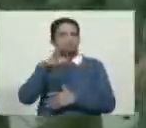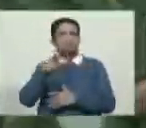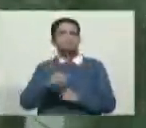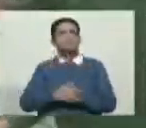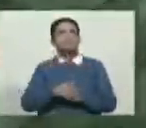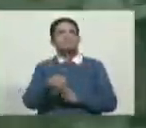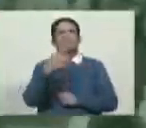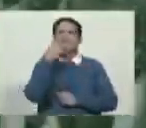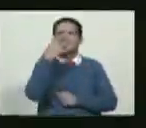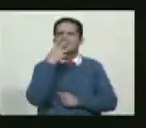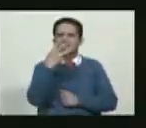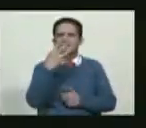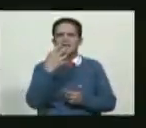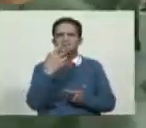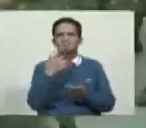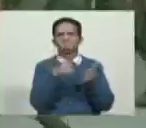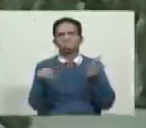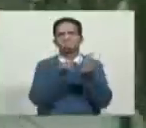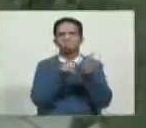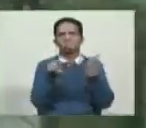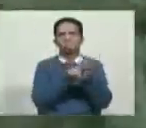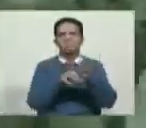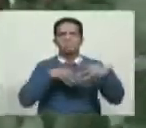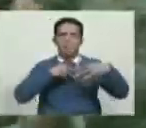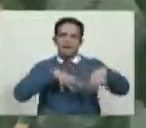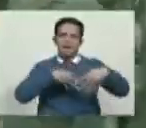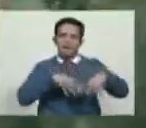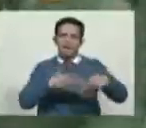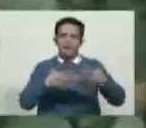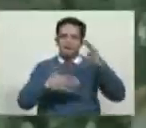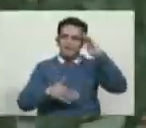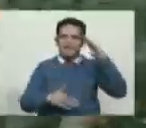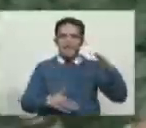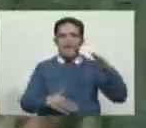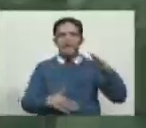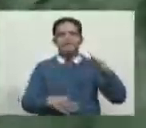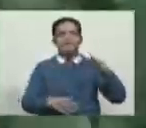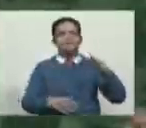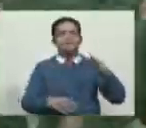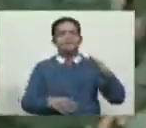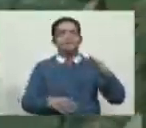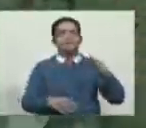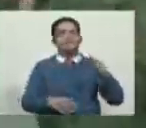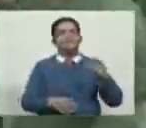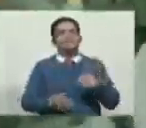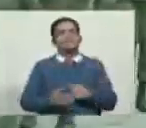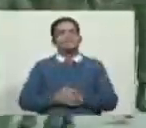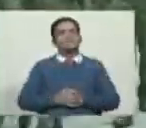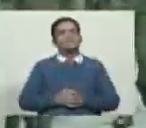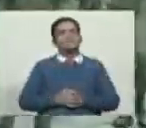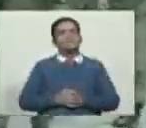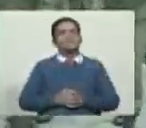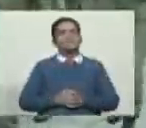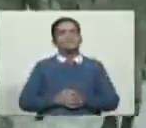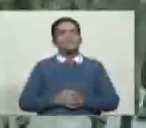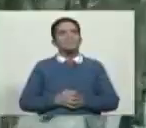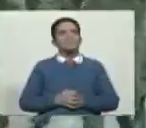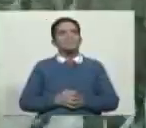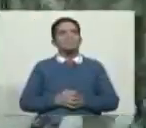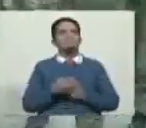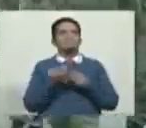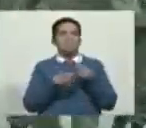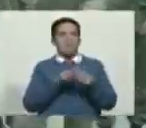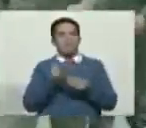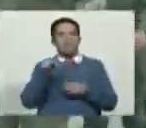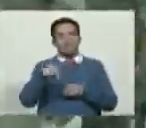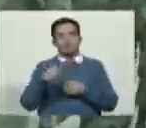gritan las consignas en esta marcha militar. Destacábamos que se desarrolla este miércoles 30 de enero.